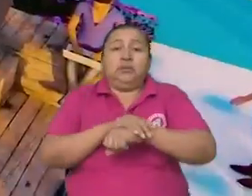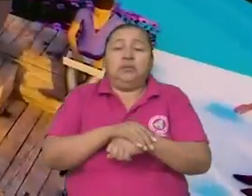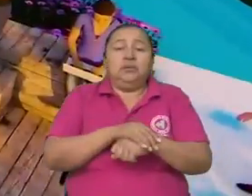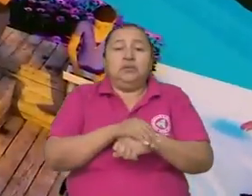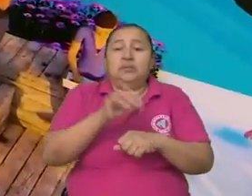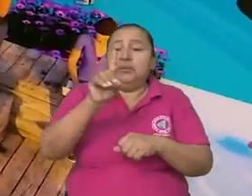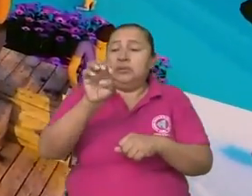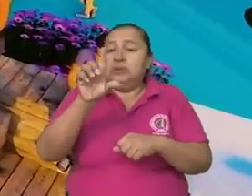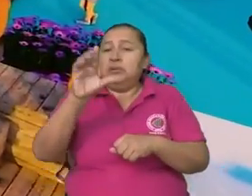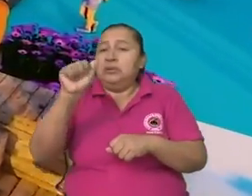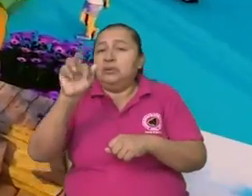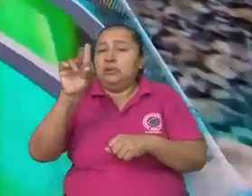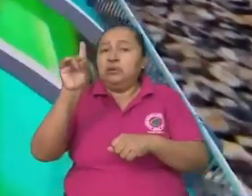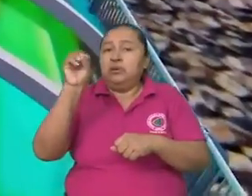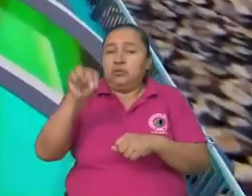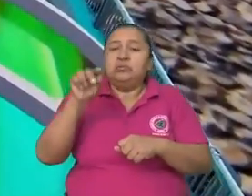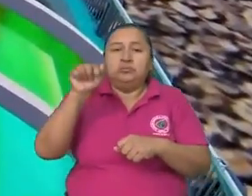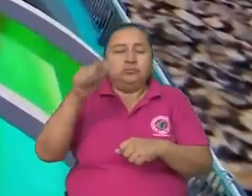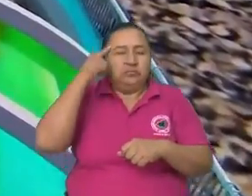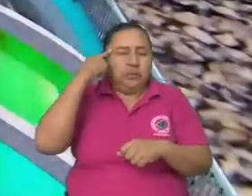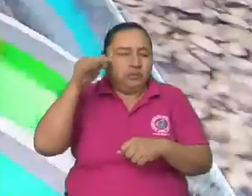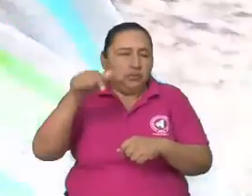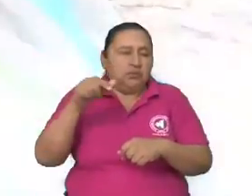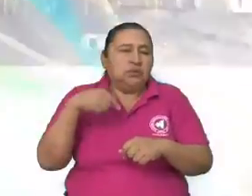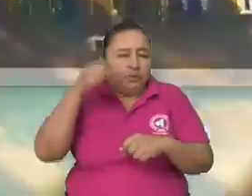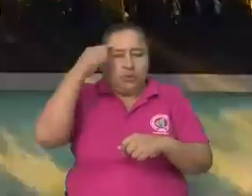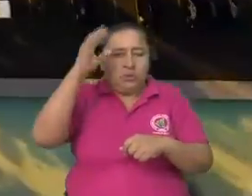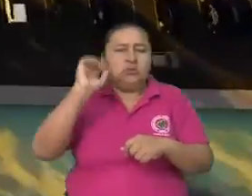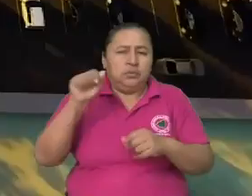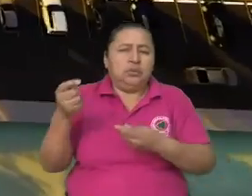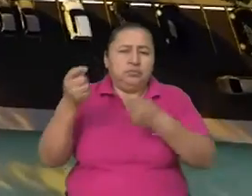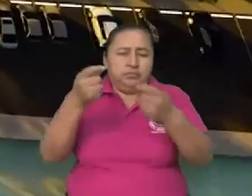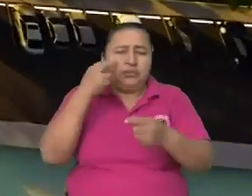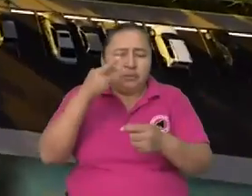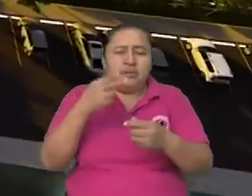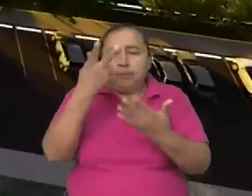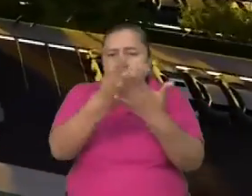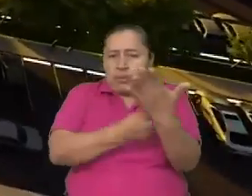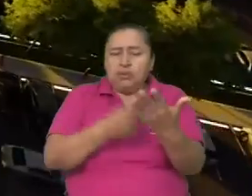y la isla del Cardón. Entonces yo creo que te lo pueden pasar a vos para que lo vean, ese